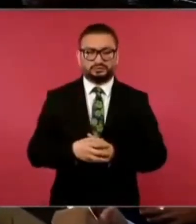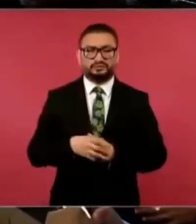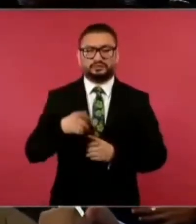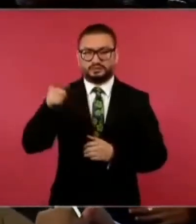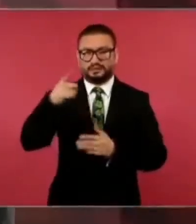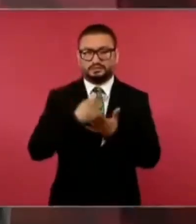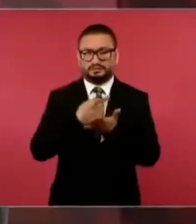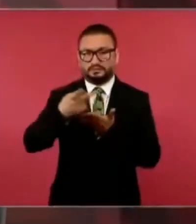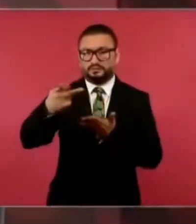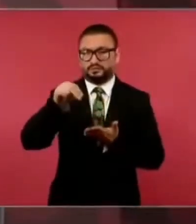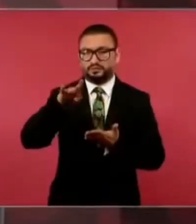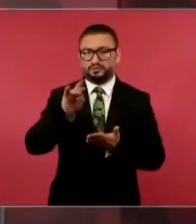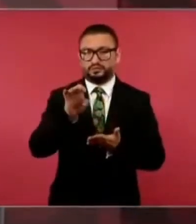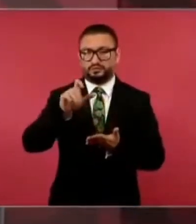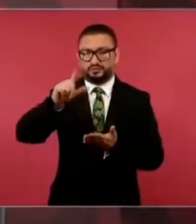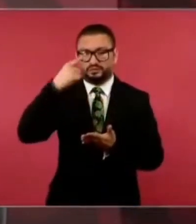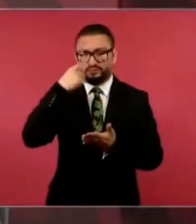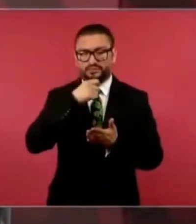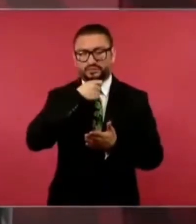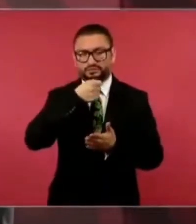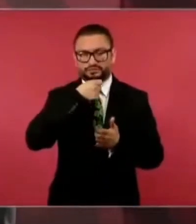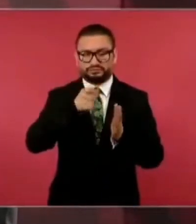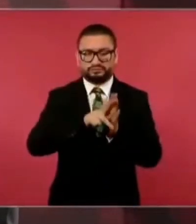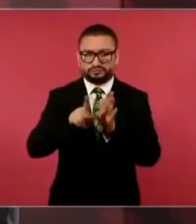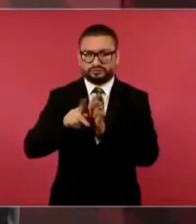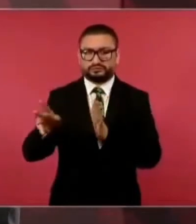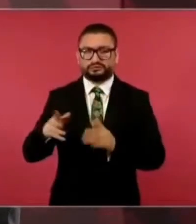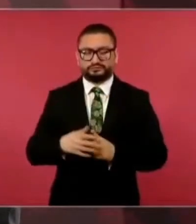premio Nobel del periodismo,